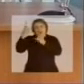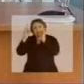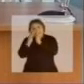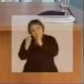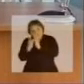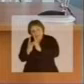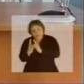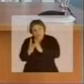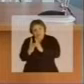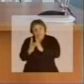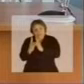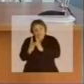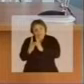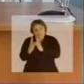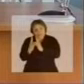El Parlamento